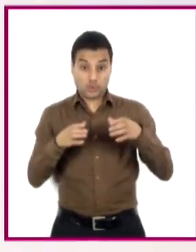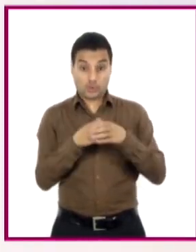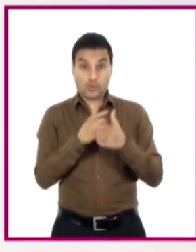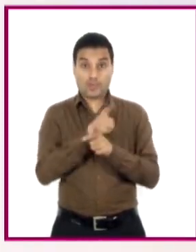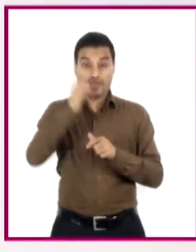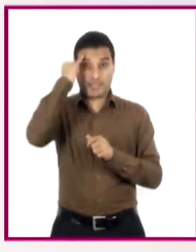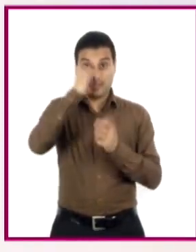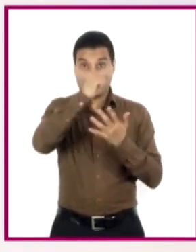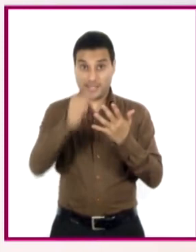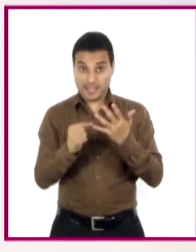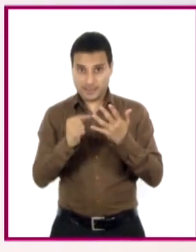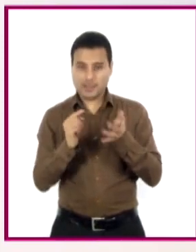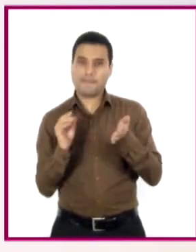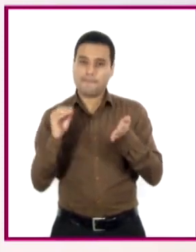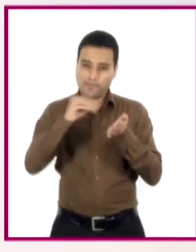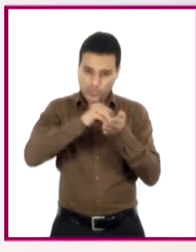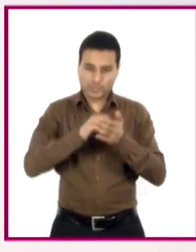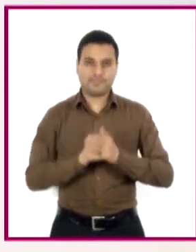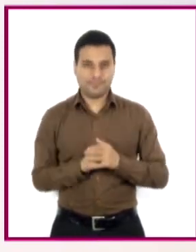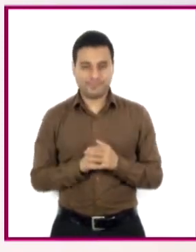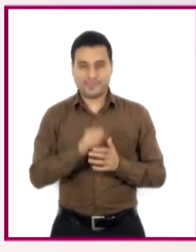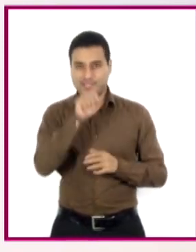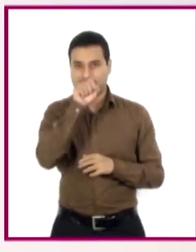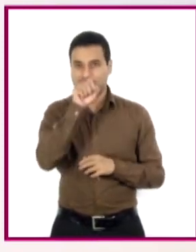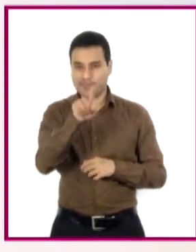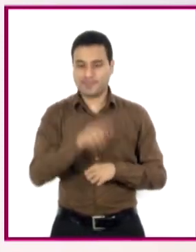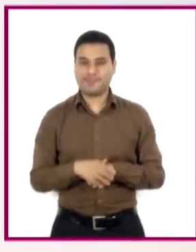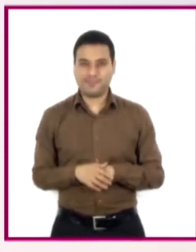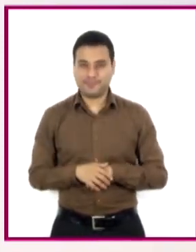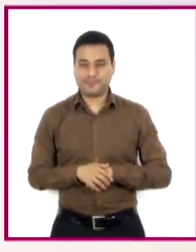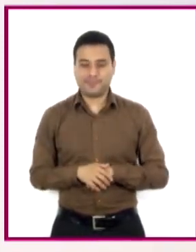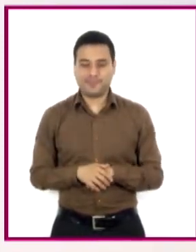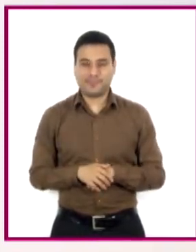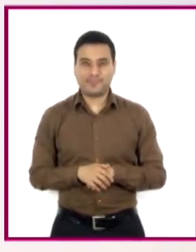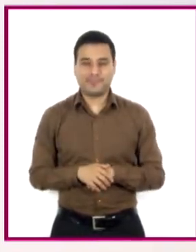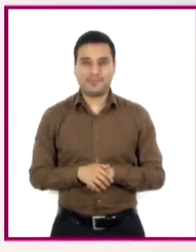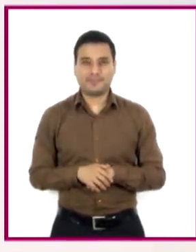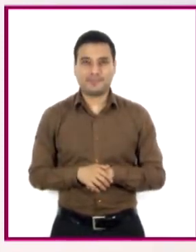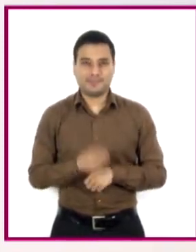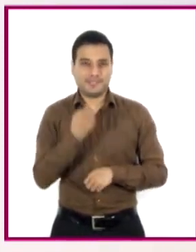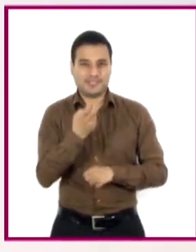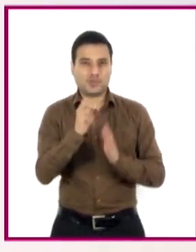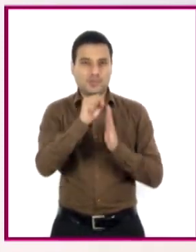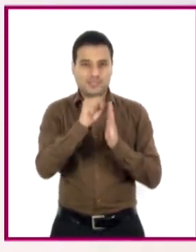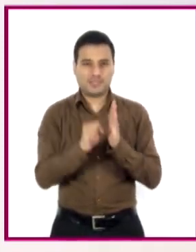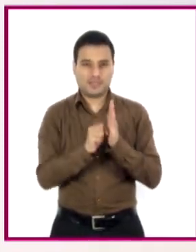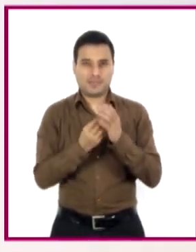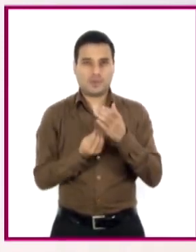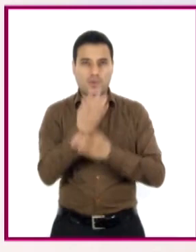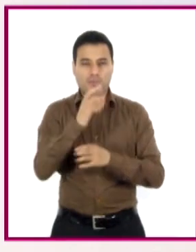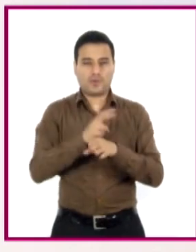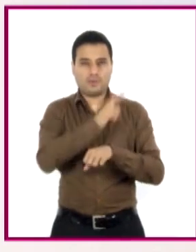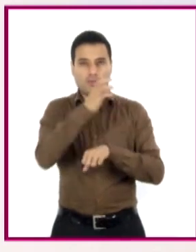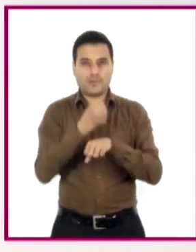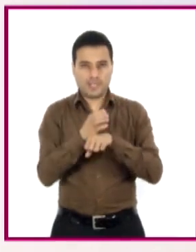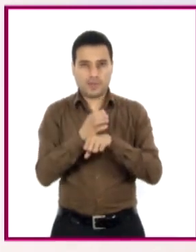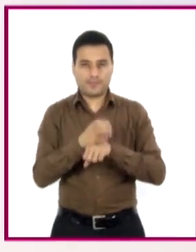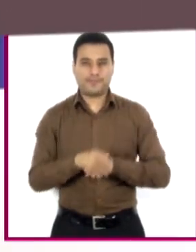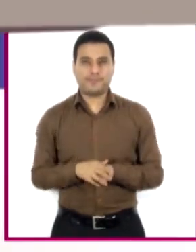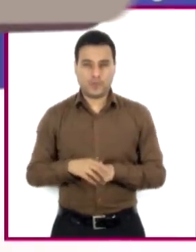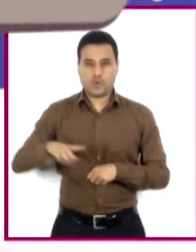se incorporaron a partir de entonces en los países que adoptaron el sistema republicano con división de